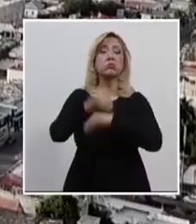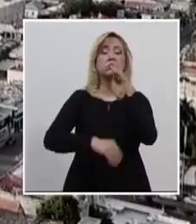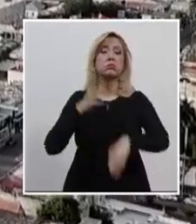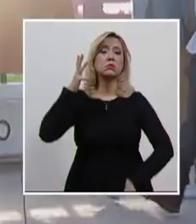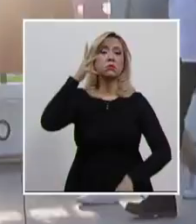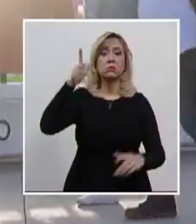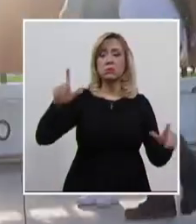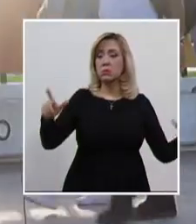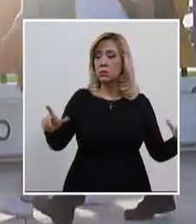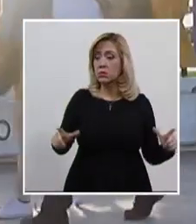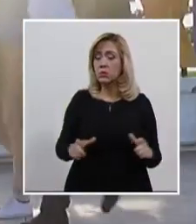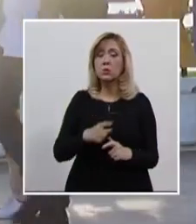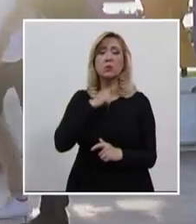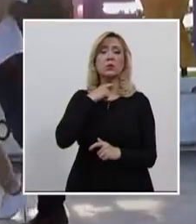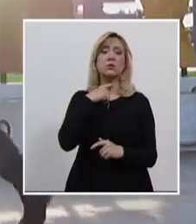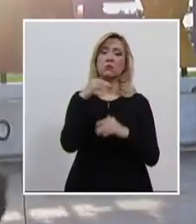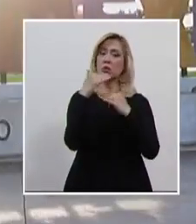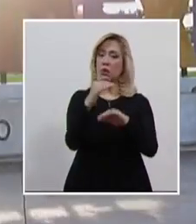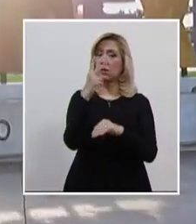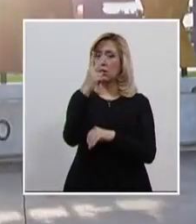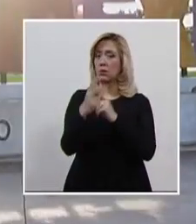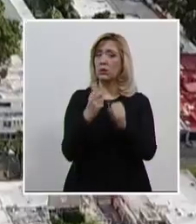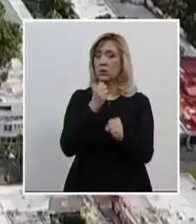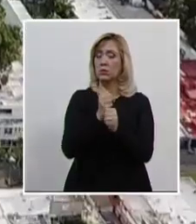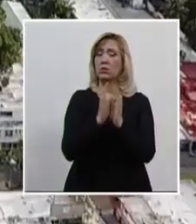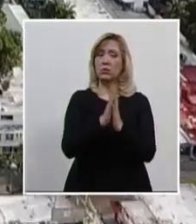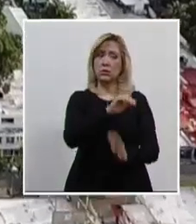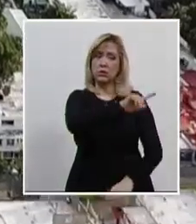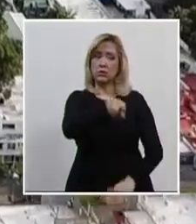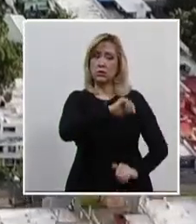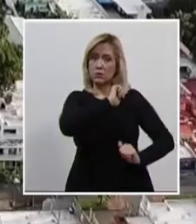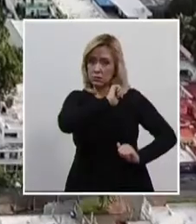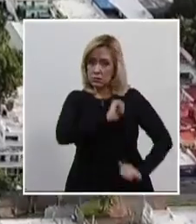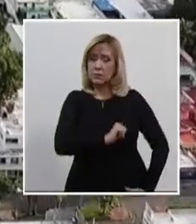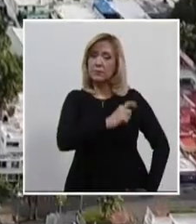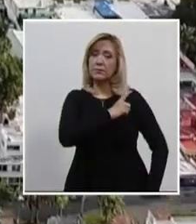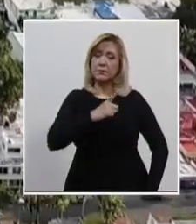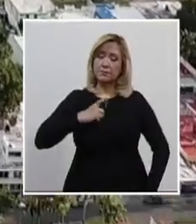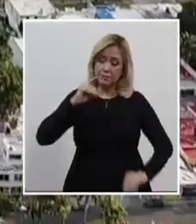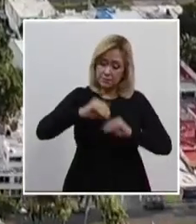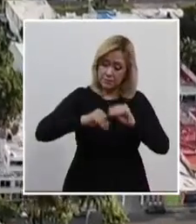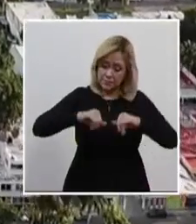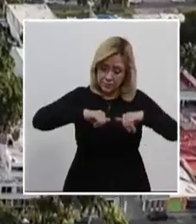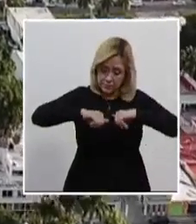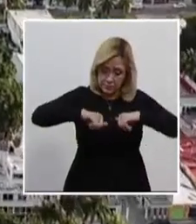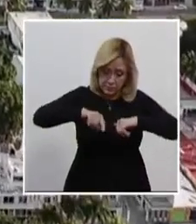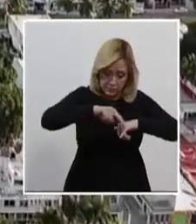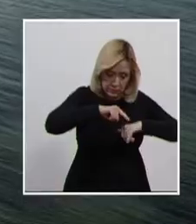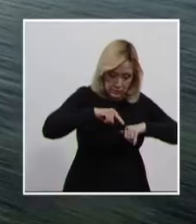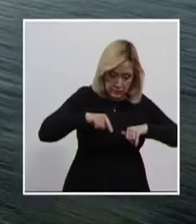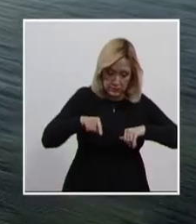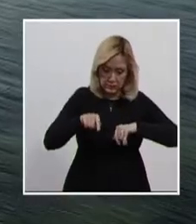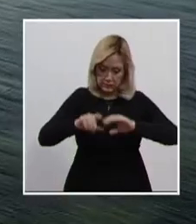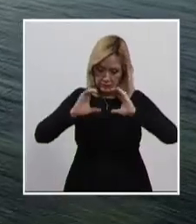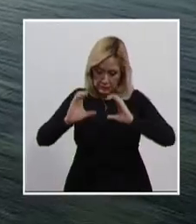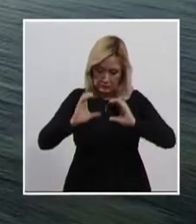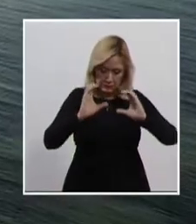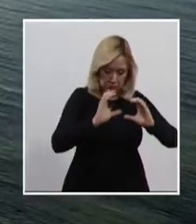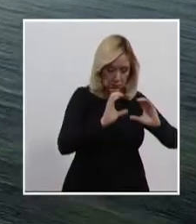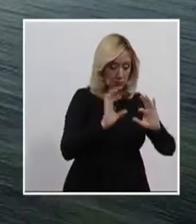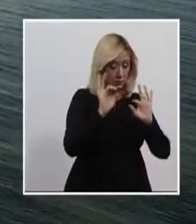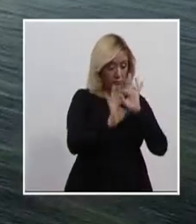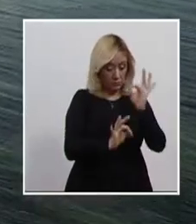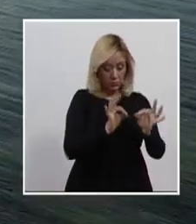repercusiones. Por ello, fijó un plazo de 2 años a las autoridades para que actualicen el atlas de riesgos y, una vez realizado,